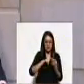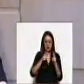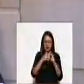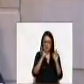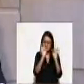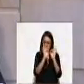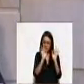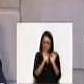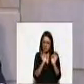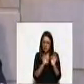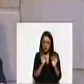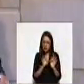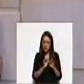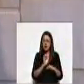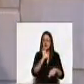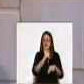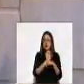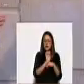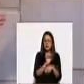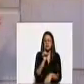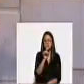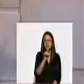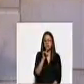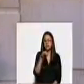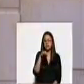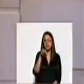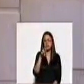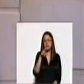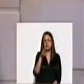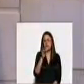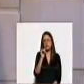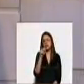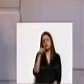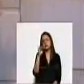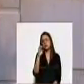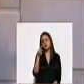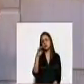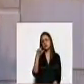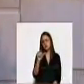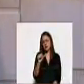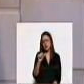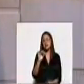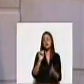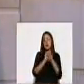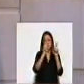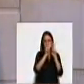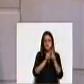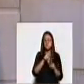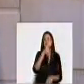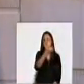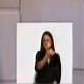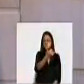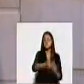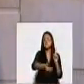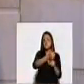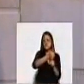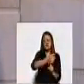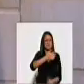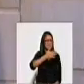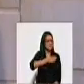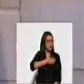detalla la Superintendencia de Industria y Comercio. Yo no lo voy a detallar hoy aquí, ese debate ya lo hice, en Internet se encuentra, pero estoy